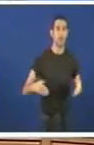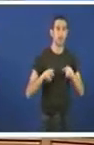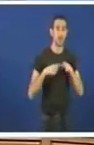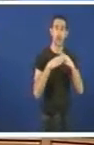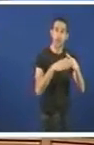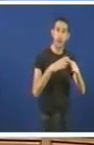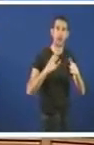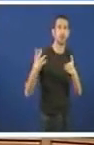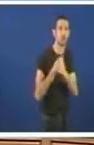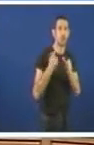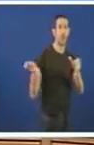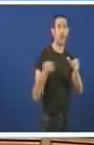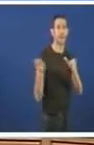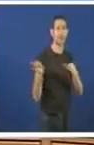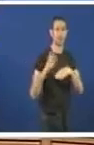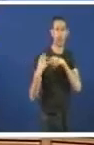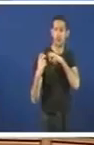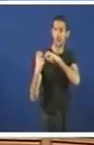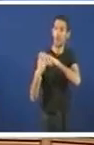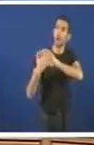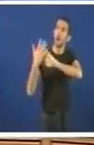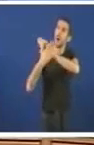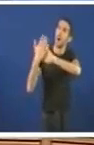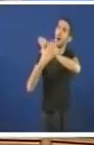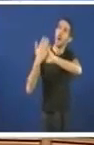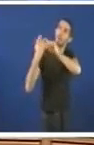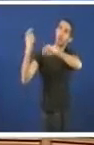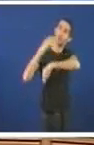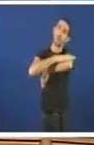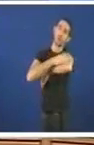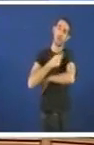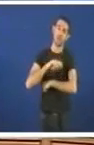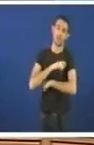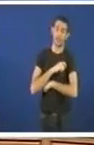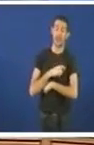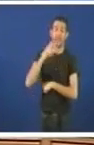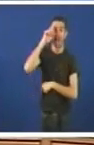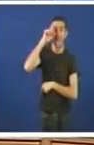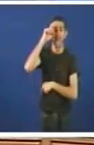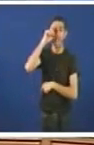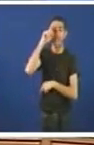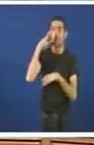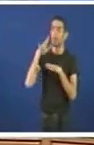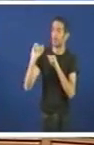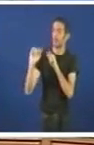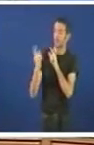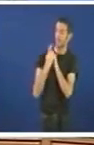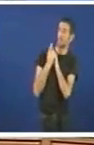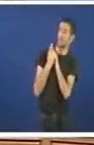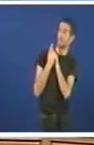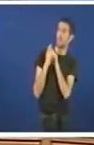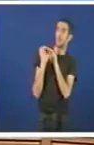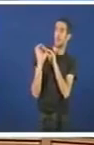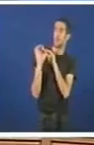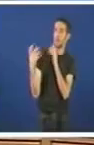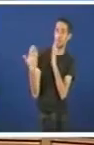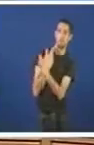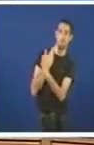intentar axudar o goberno de España. O señor Rodríguez Zapatero se foi do goberno sin ni siquiera acusarme recibo. Señoría, seguimos